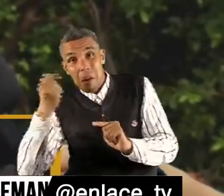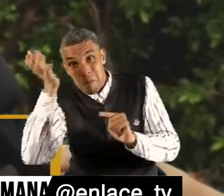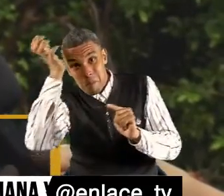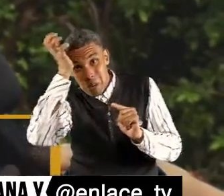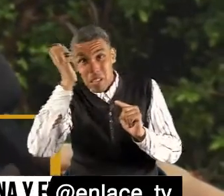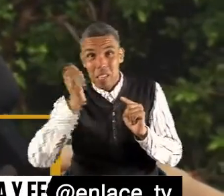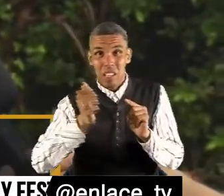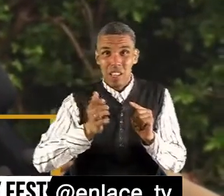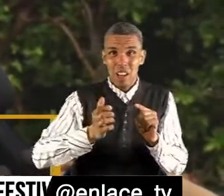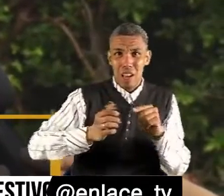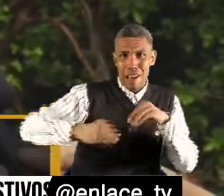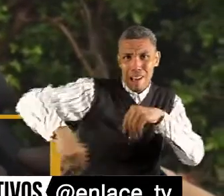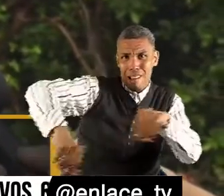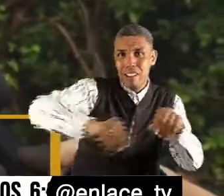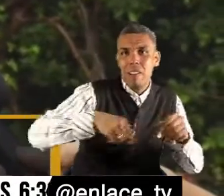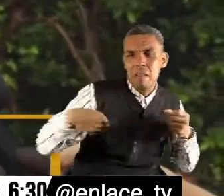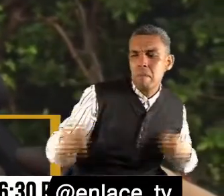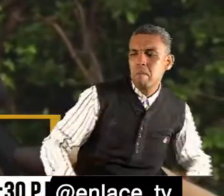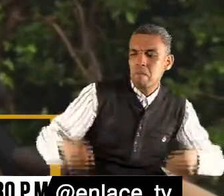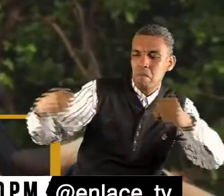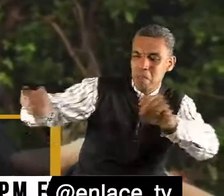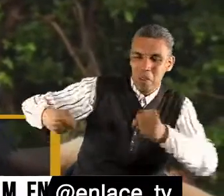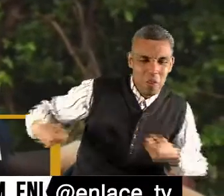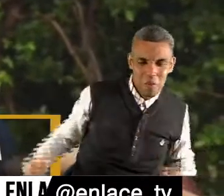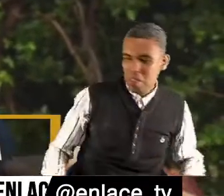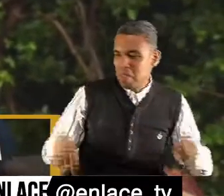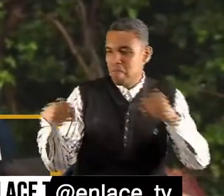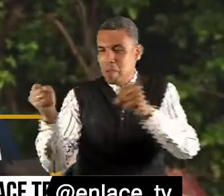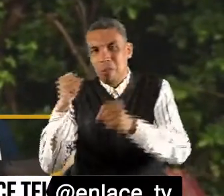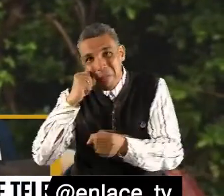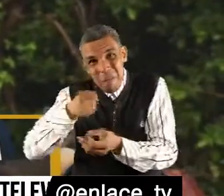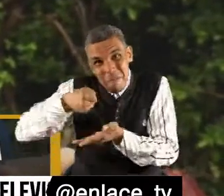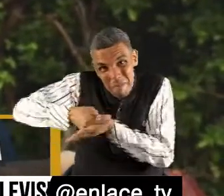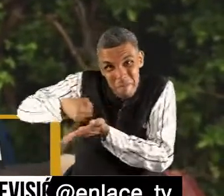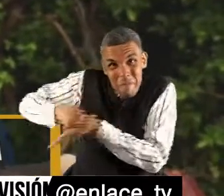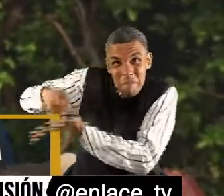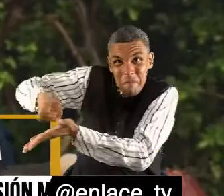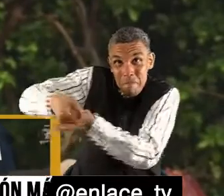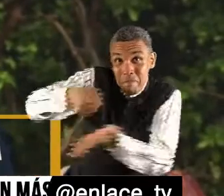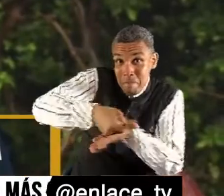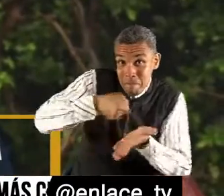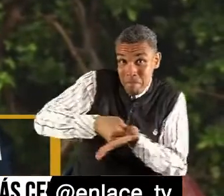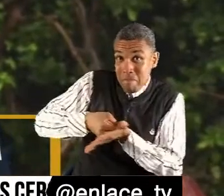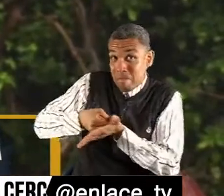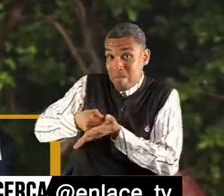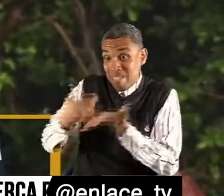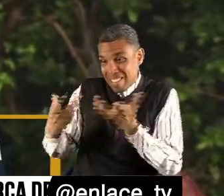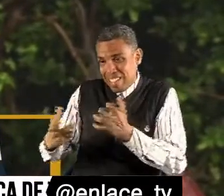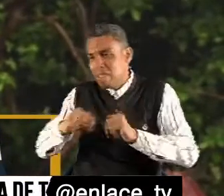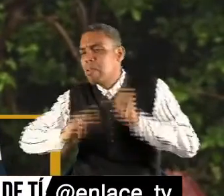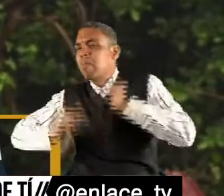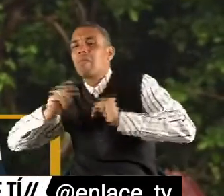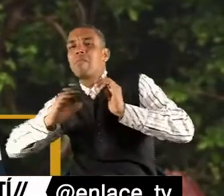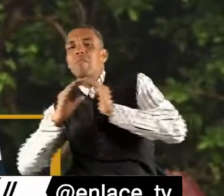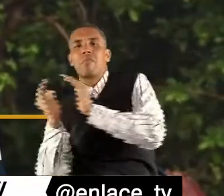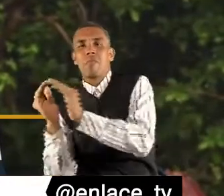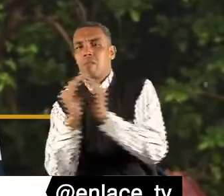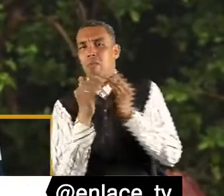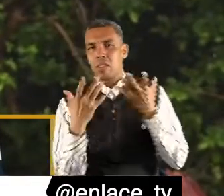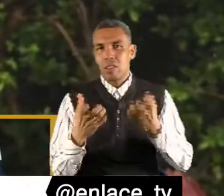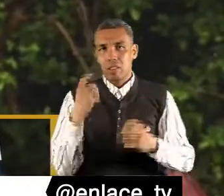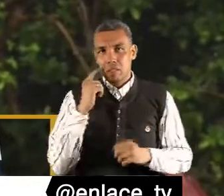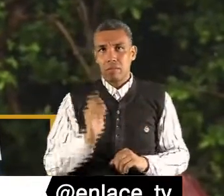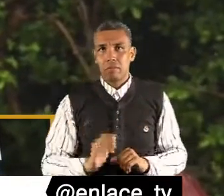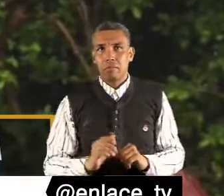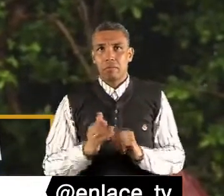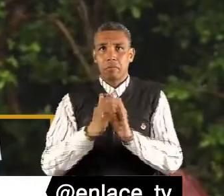señor ya un adulto mayor de 85 años, estamos reclamando que nosotros tenemos una resolución de adjudicación por parte del INCODER